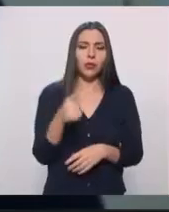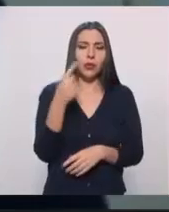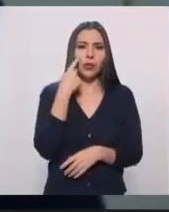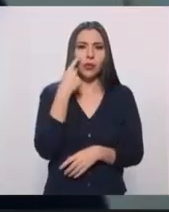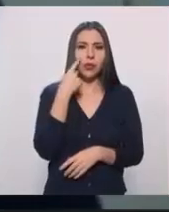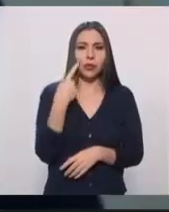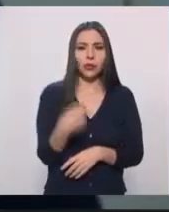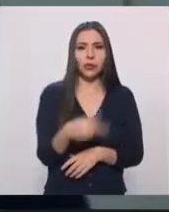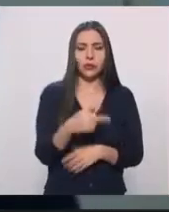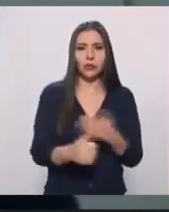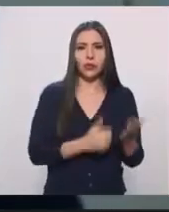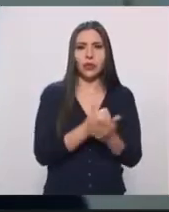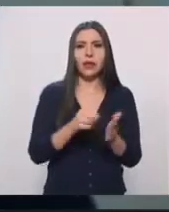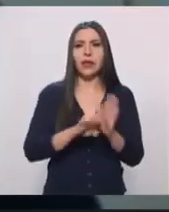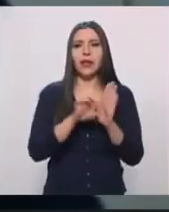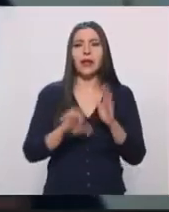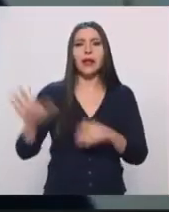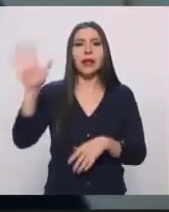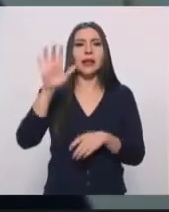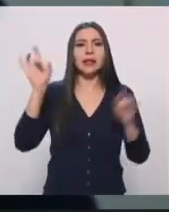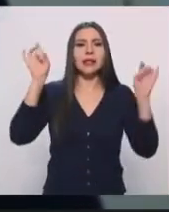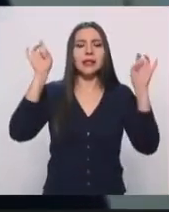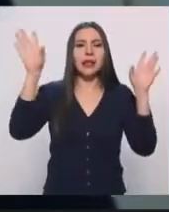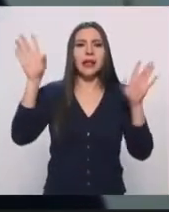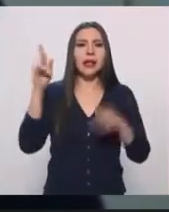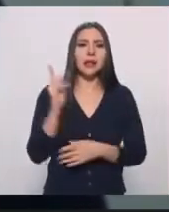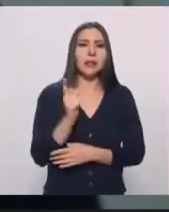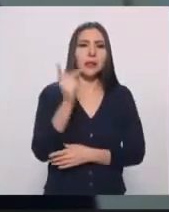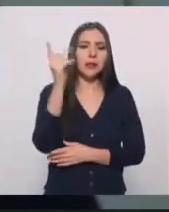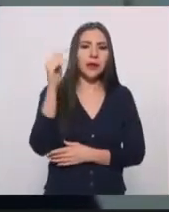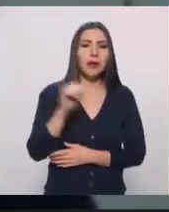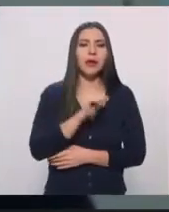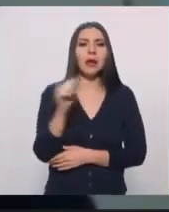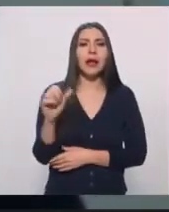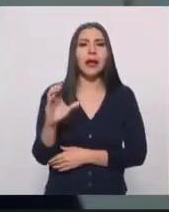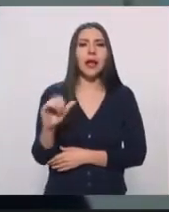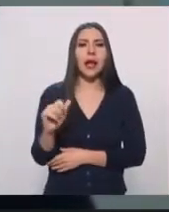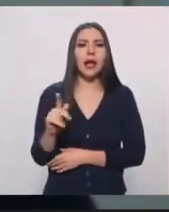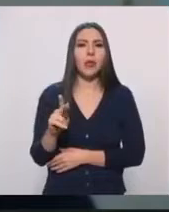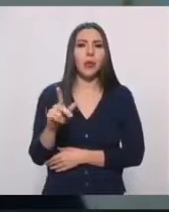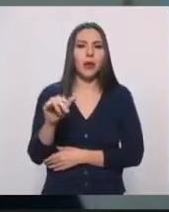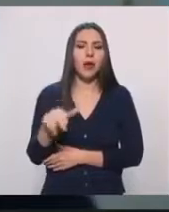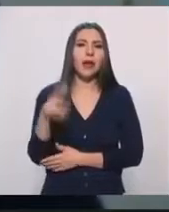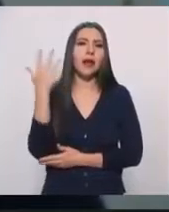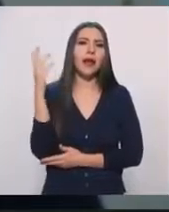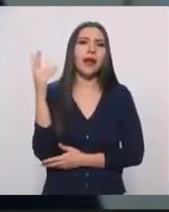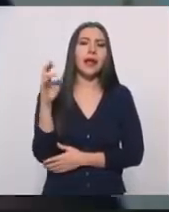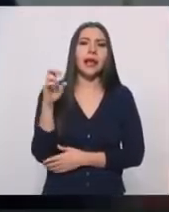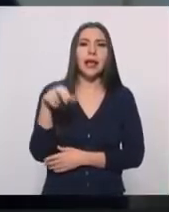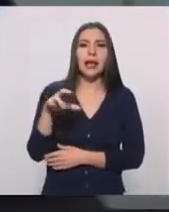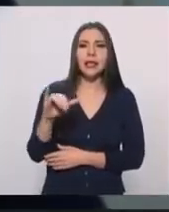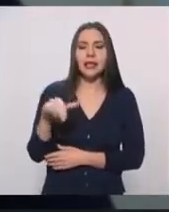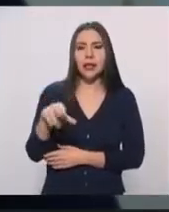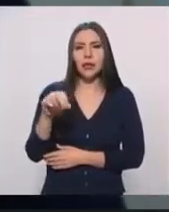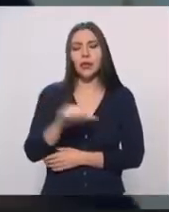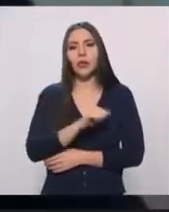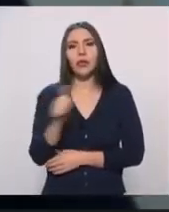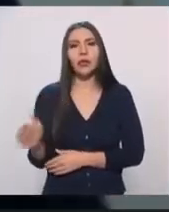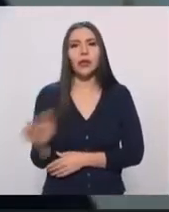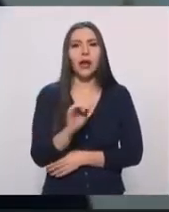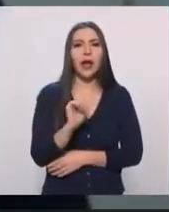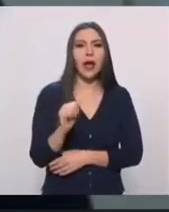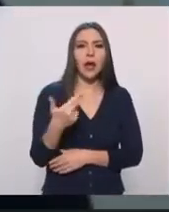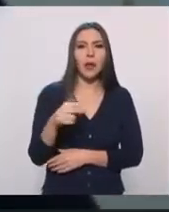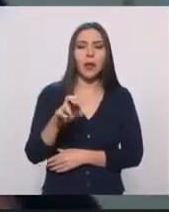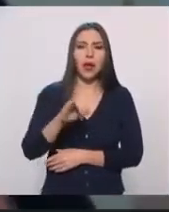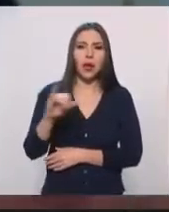la biznaguita del Pedregal de San Ángel, el capulín, el encino, ¿no? El ahuejote, que es, bueno, de los árboles